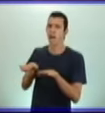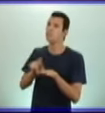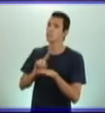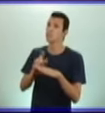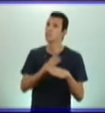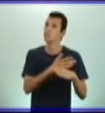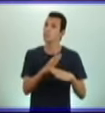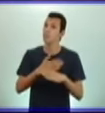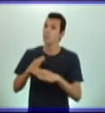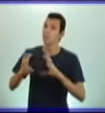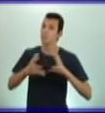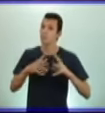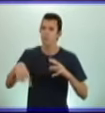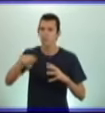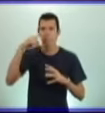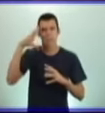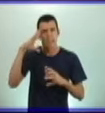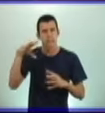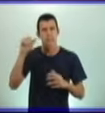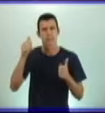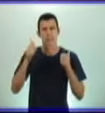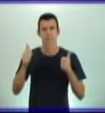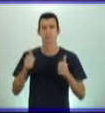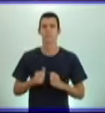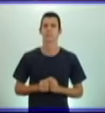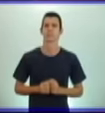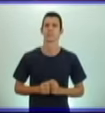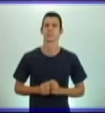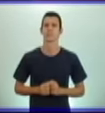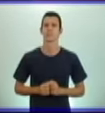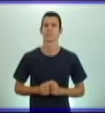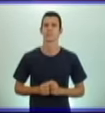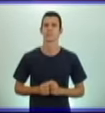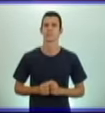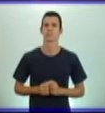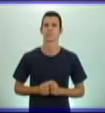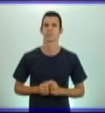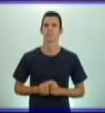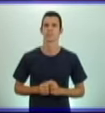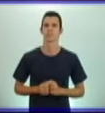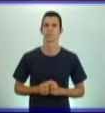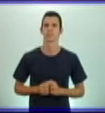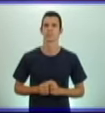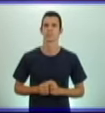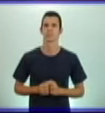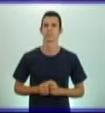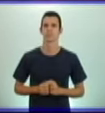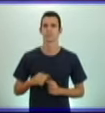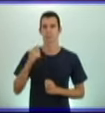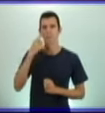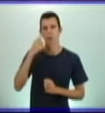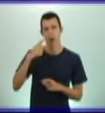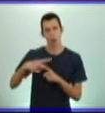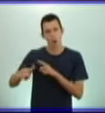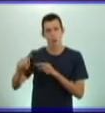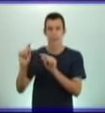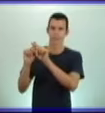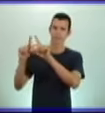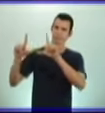nuestras orientaciones vamos a profundizar en ello. Continuamos entonces mirando la próxima diapositiva.